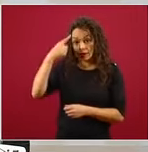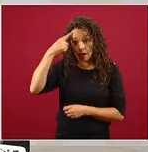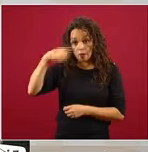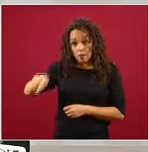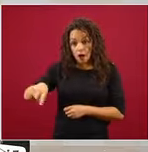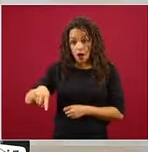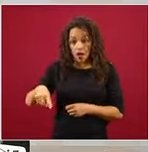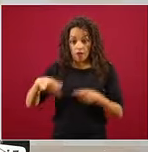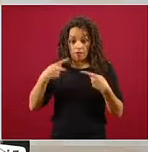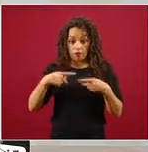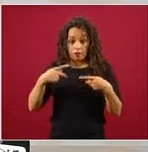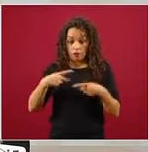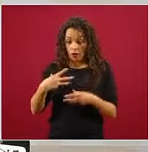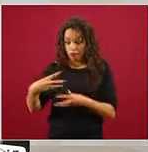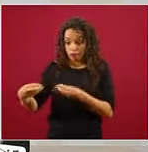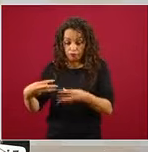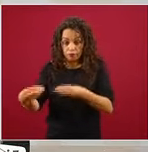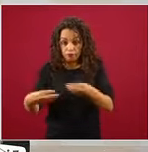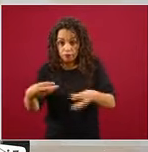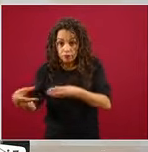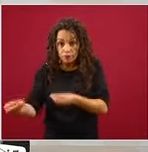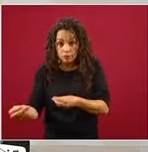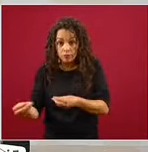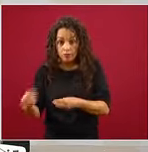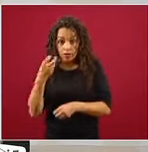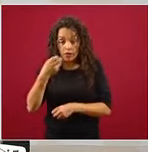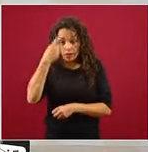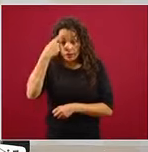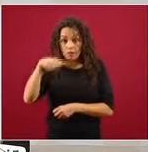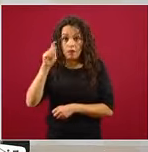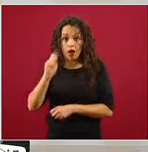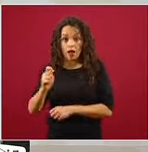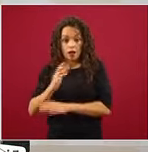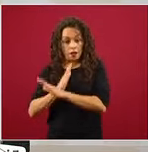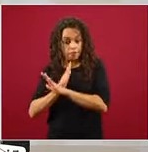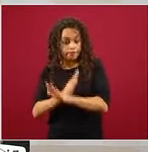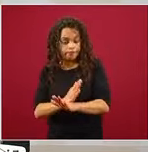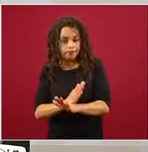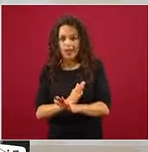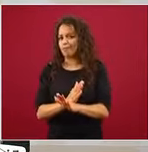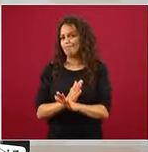la dinámica de las enfermedades infecciosas como un objetivo deseable.